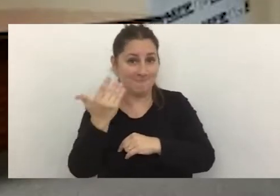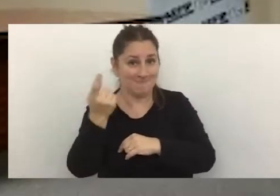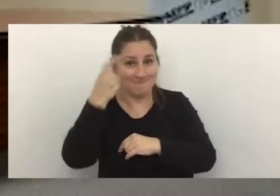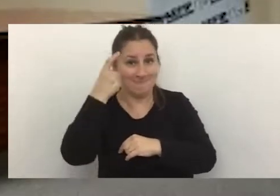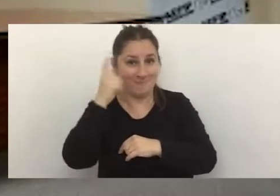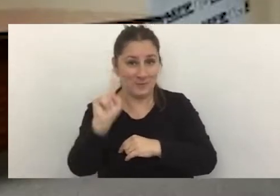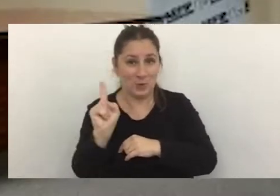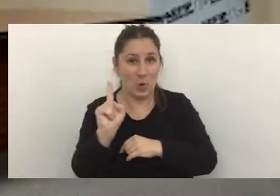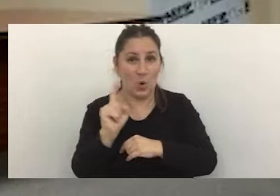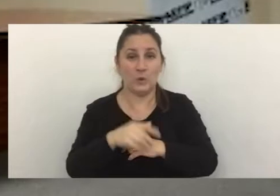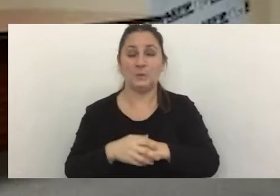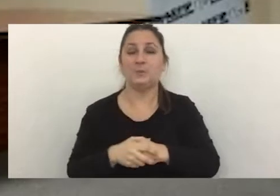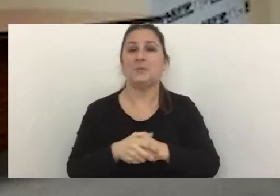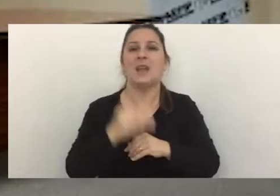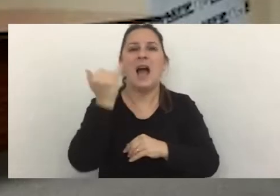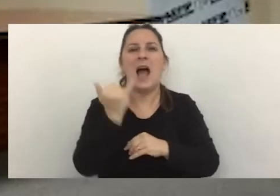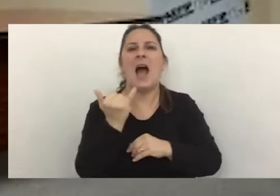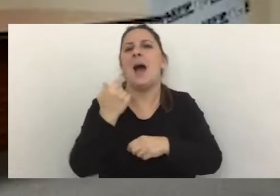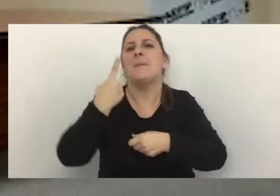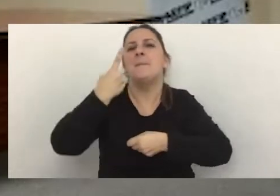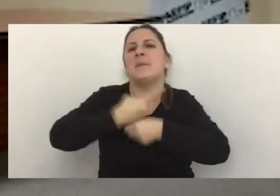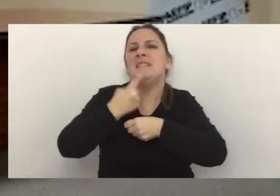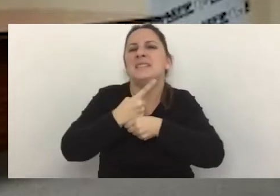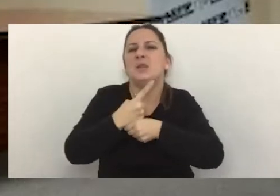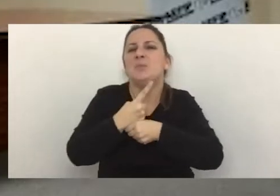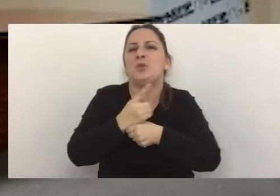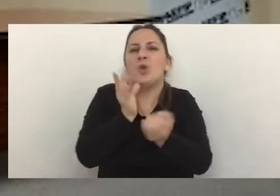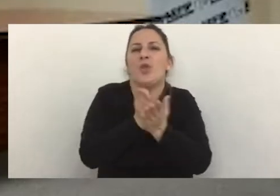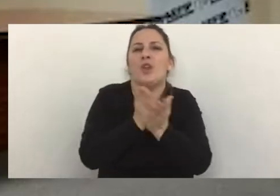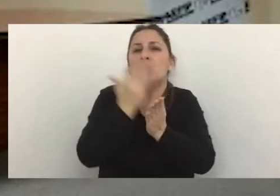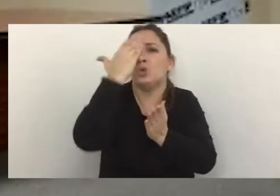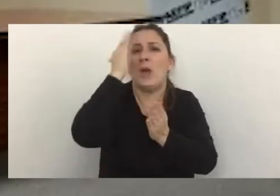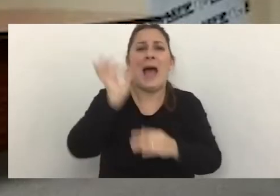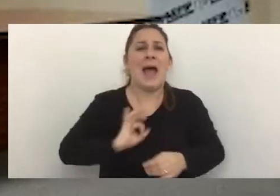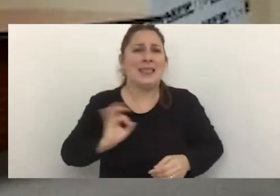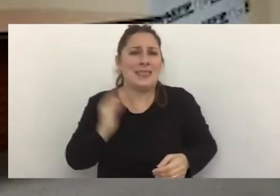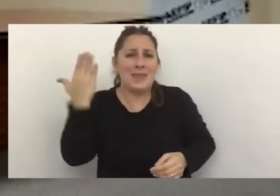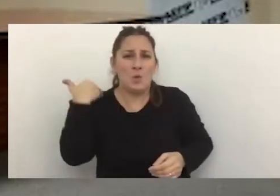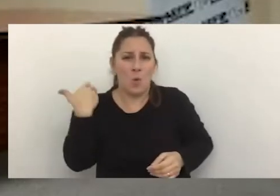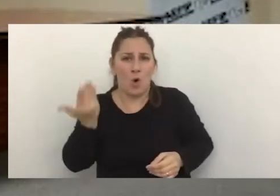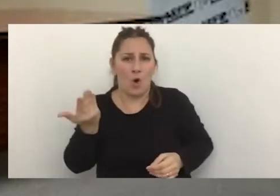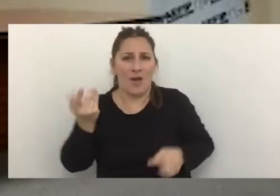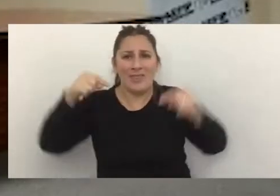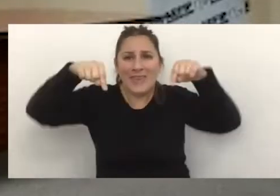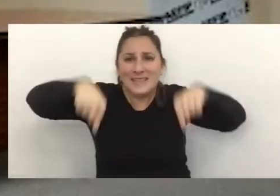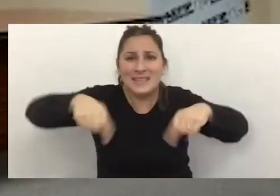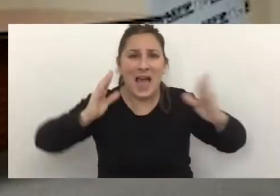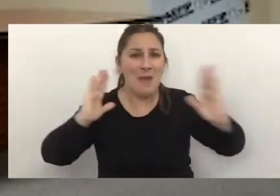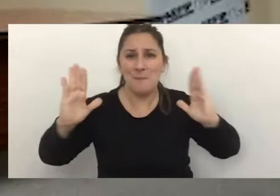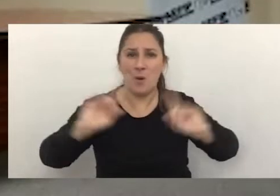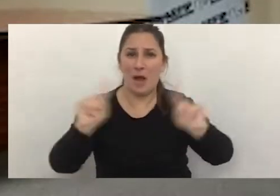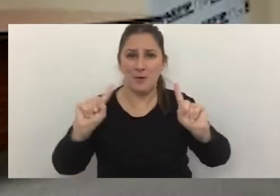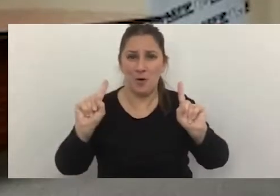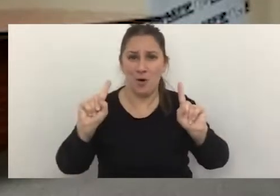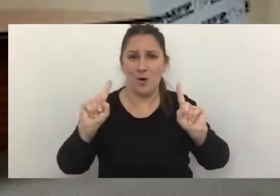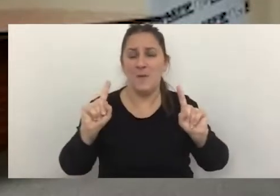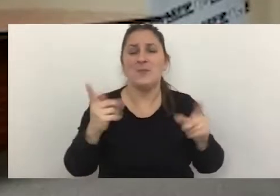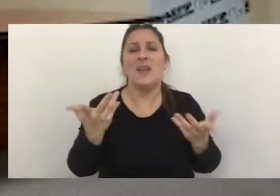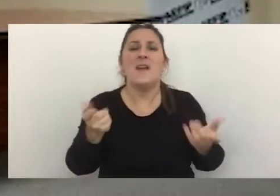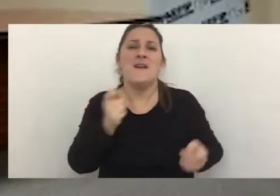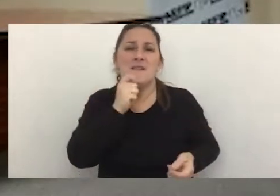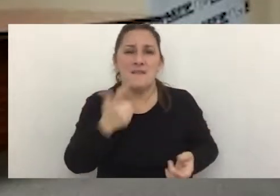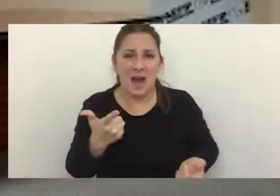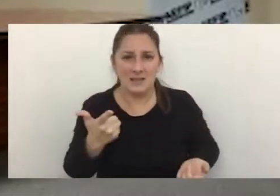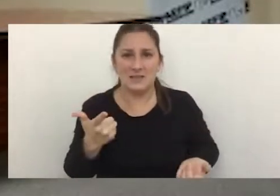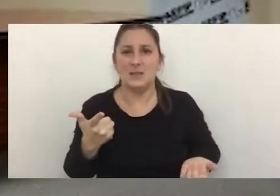en principios de derecho constitucional de otra época, no de esta época. El caso es simple, y